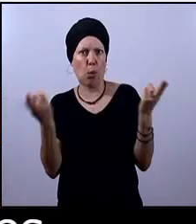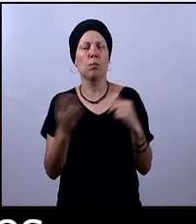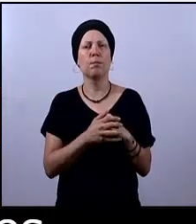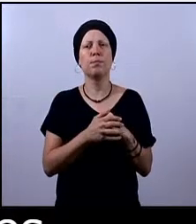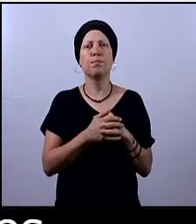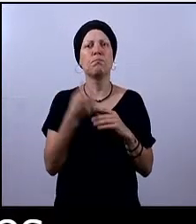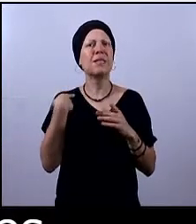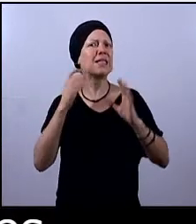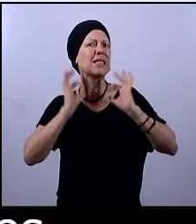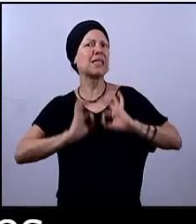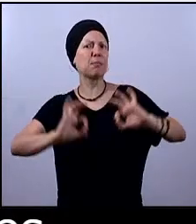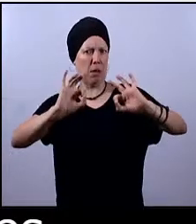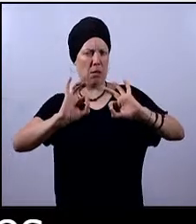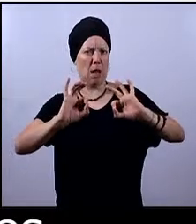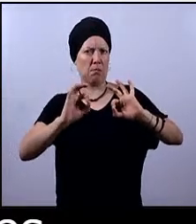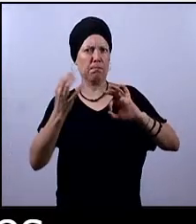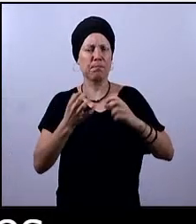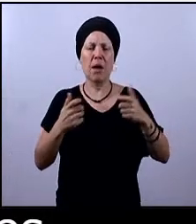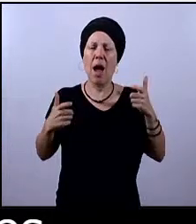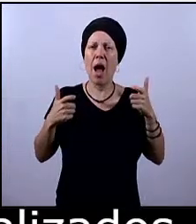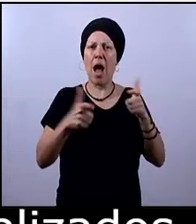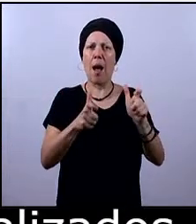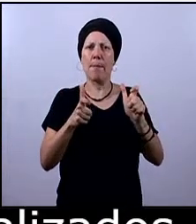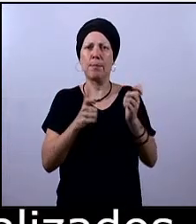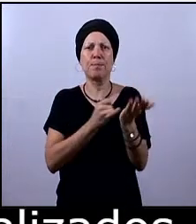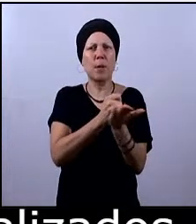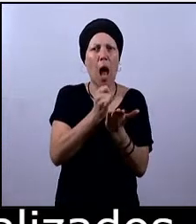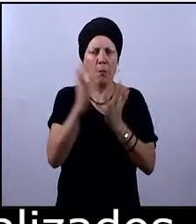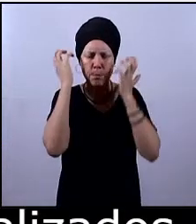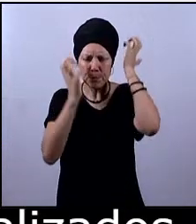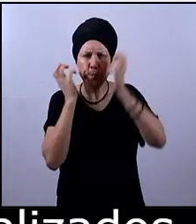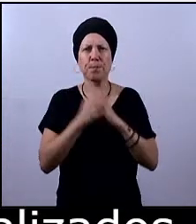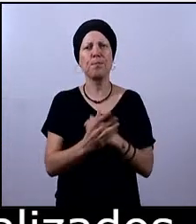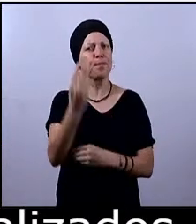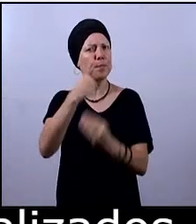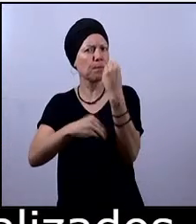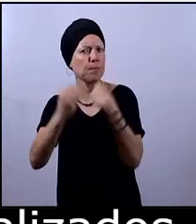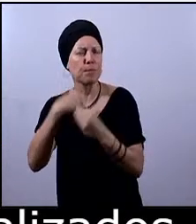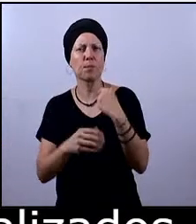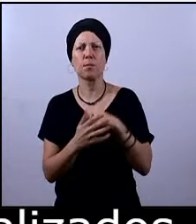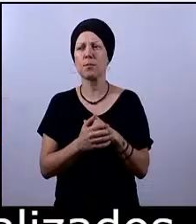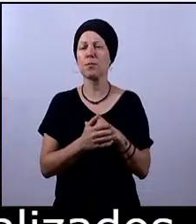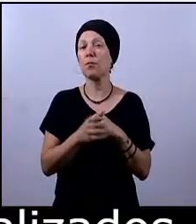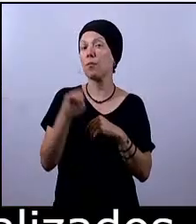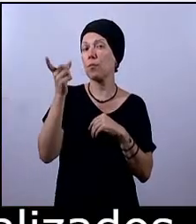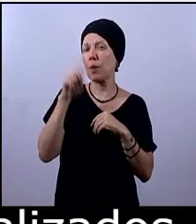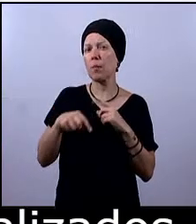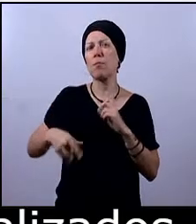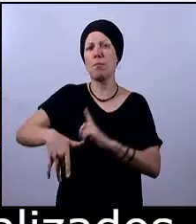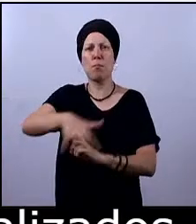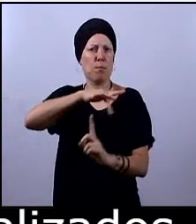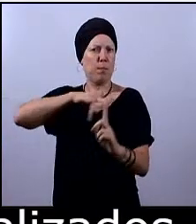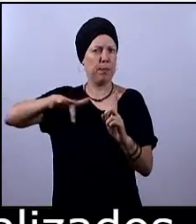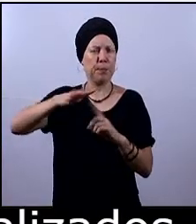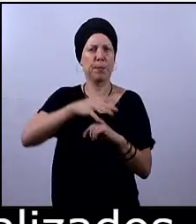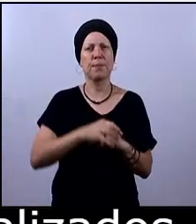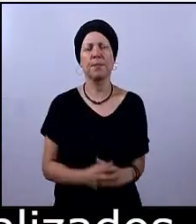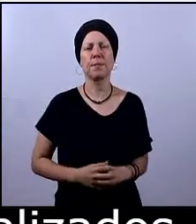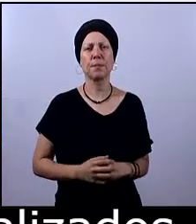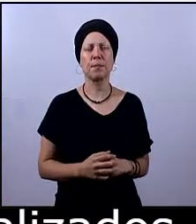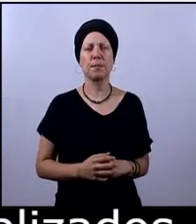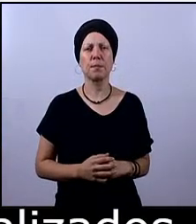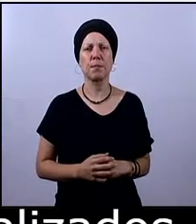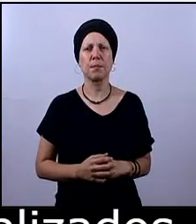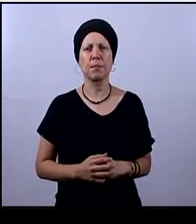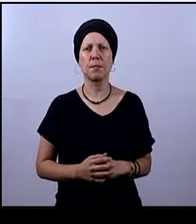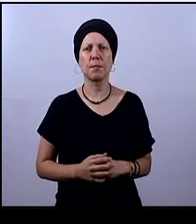están especializados en el ámbito agropecuario, alimentario y del medio natural.